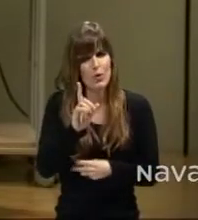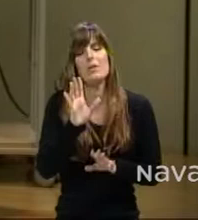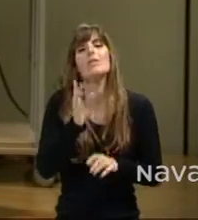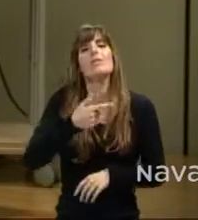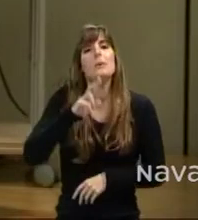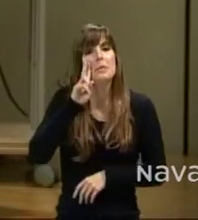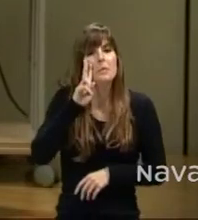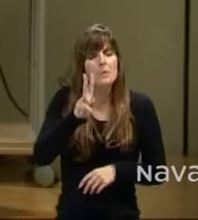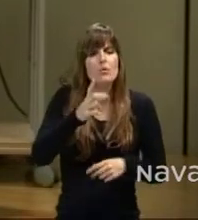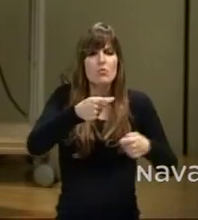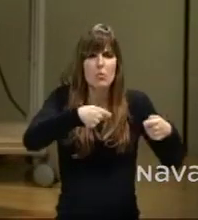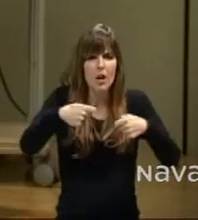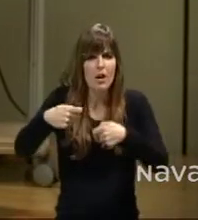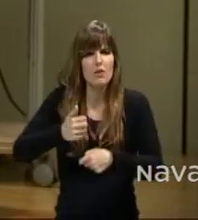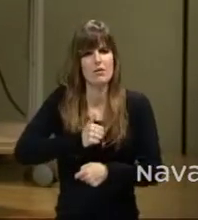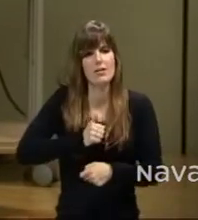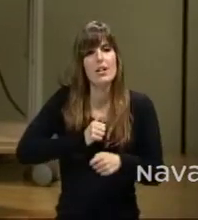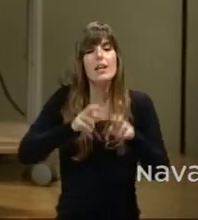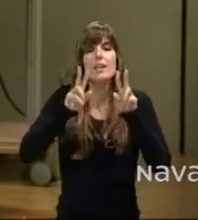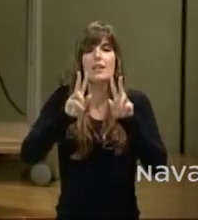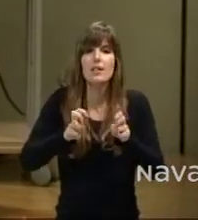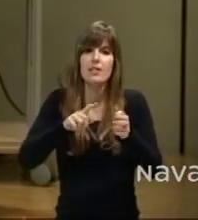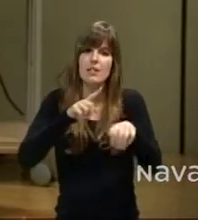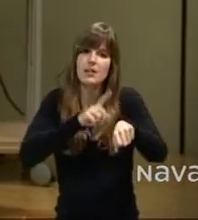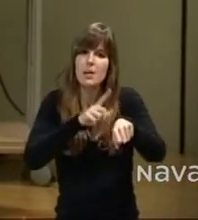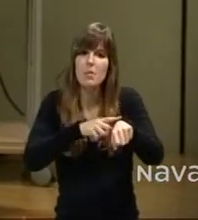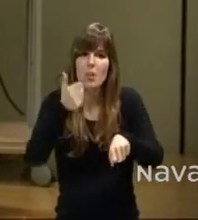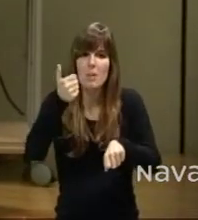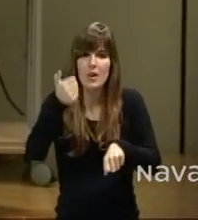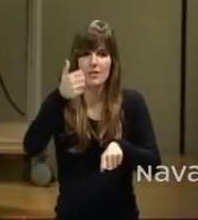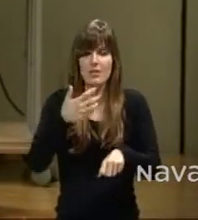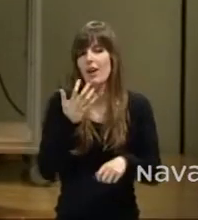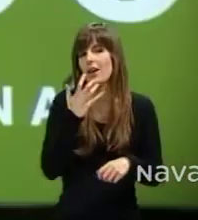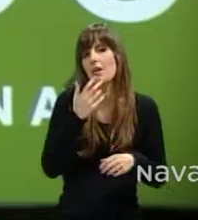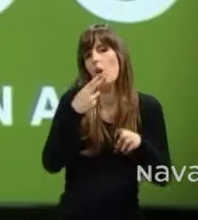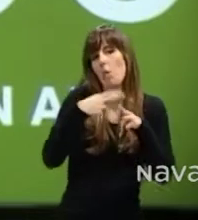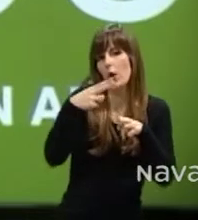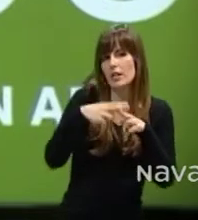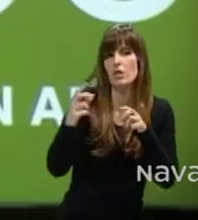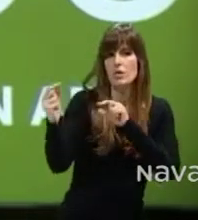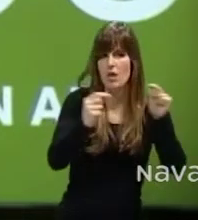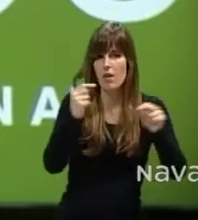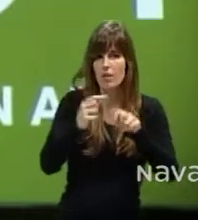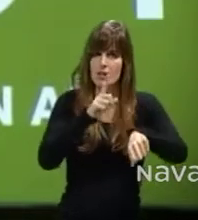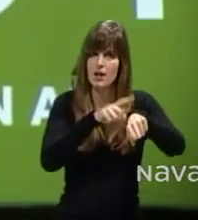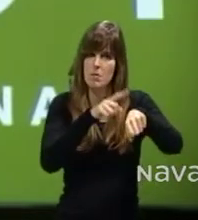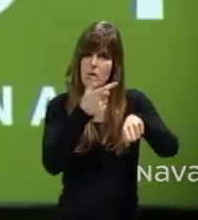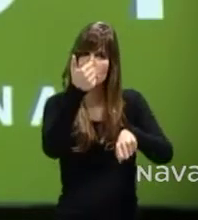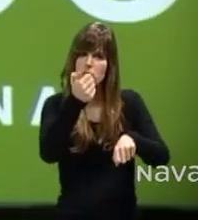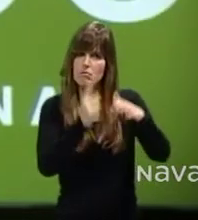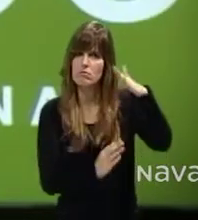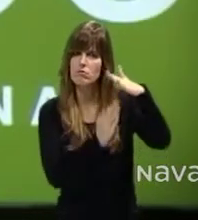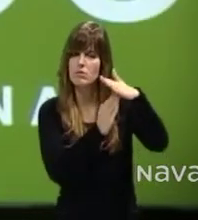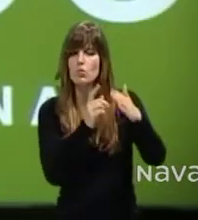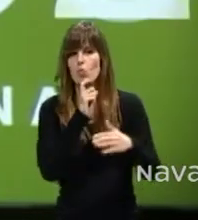mercado, como le llaman, para desarrollar soluciones de cronometraje, de debates políticos, de debates académicos, que son un poco